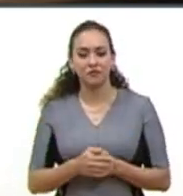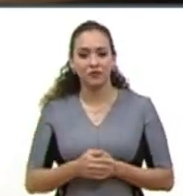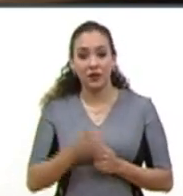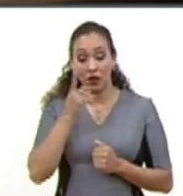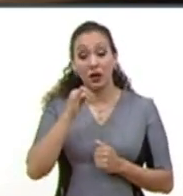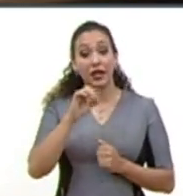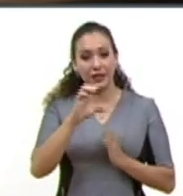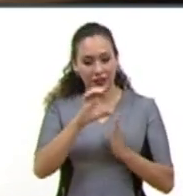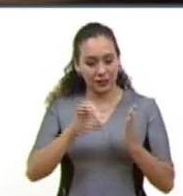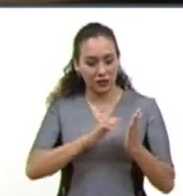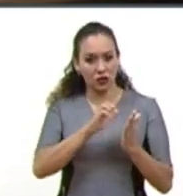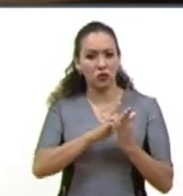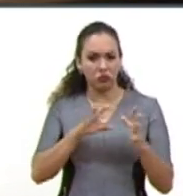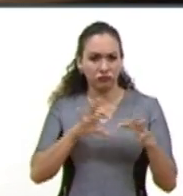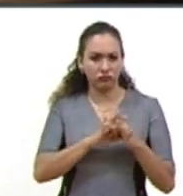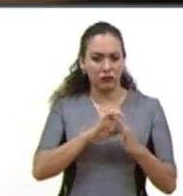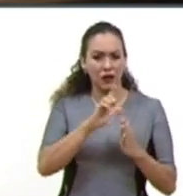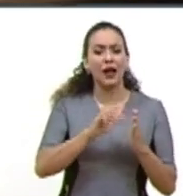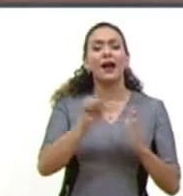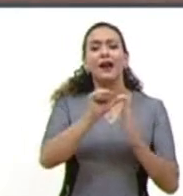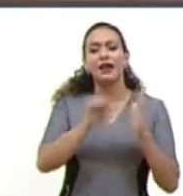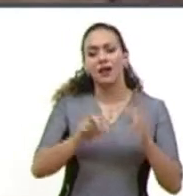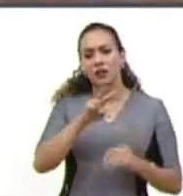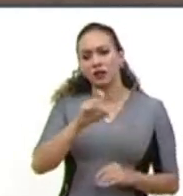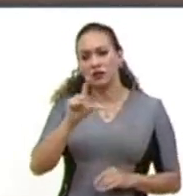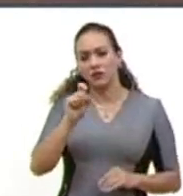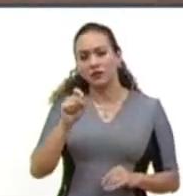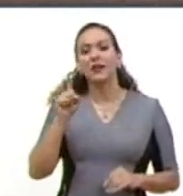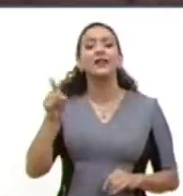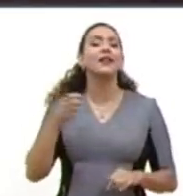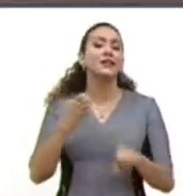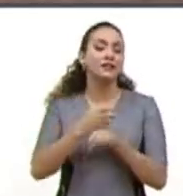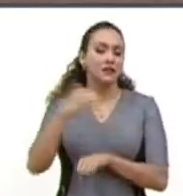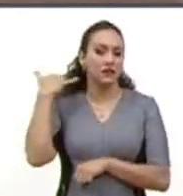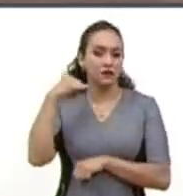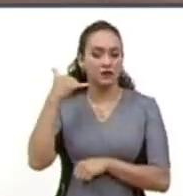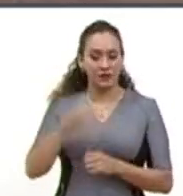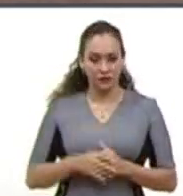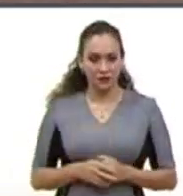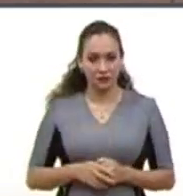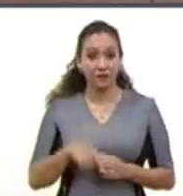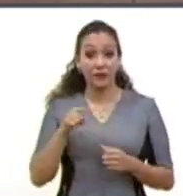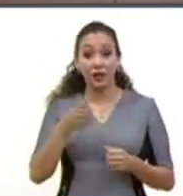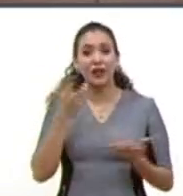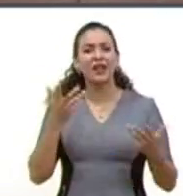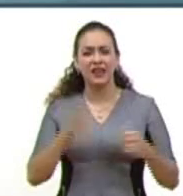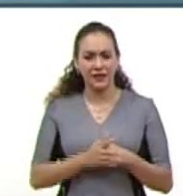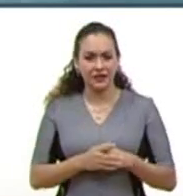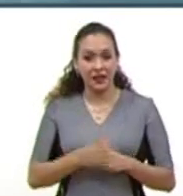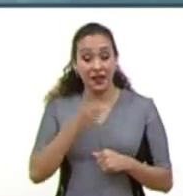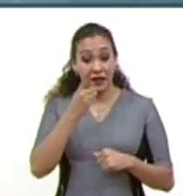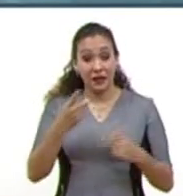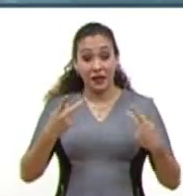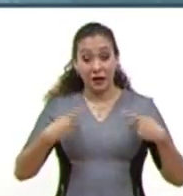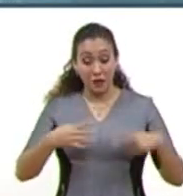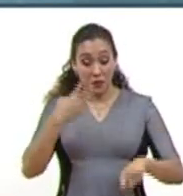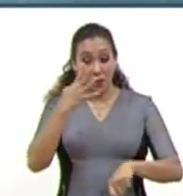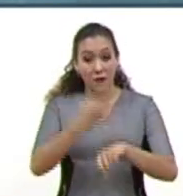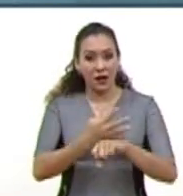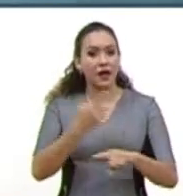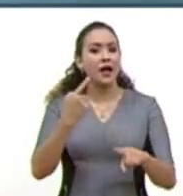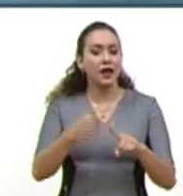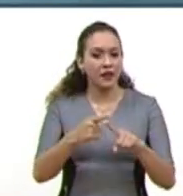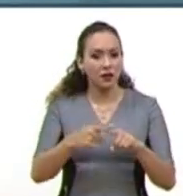constitucional el artículo 220 del Código Penal de Yucatán, disposición que sanciona el delito de incumplimiento de obligaciones de